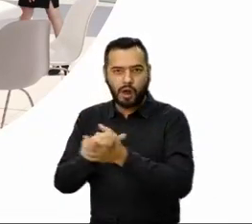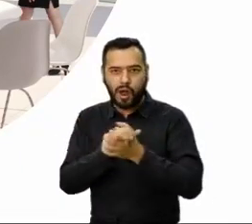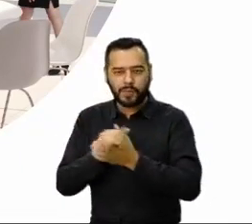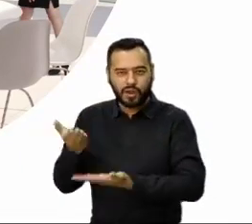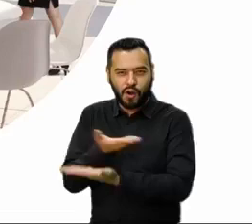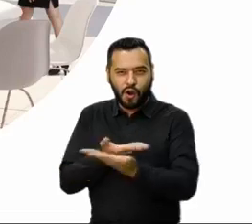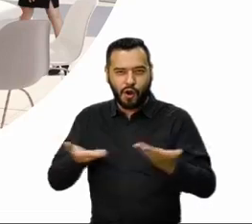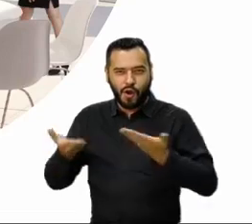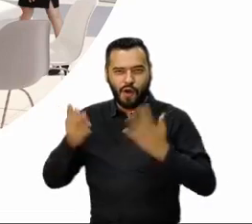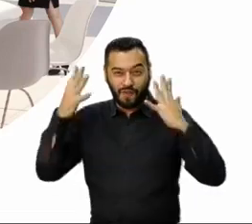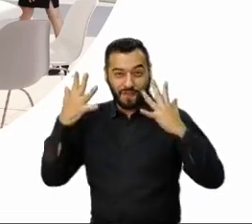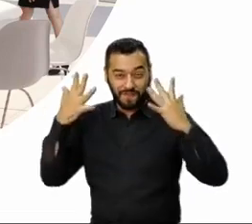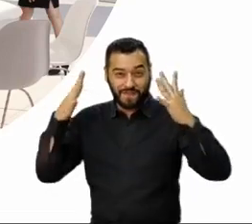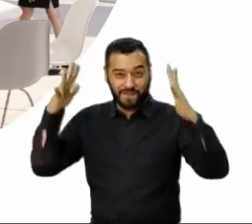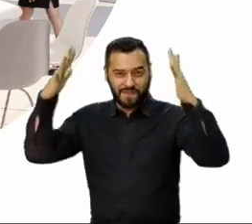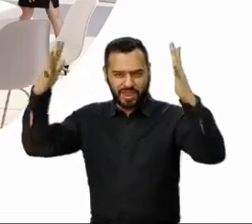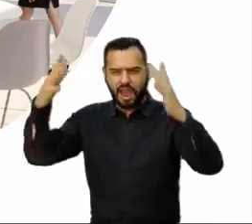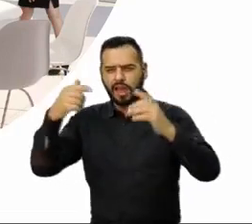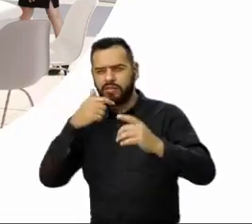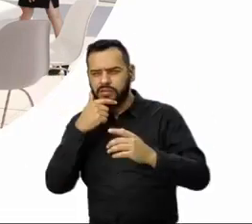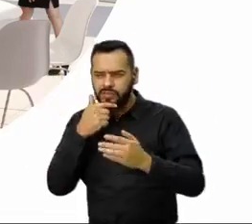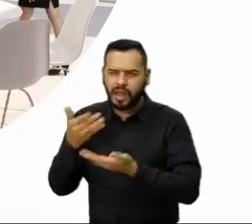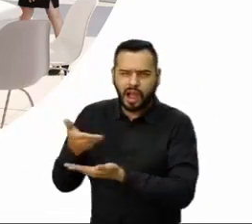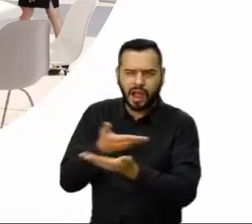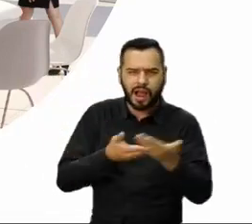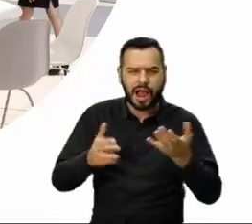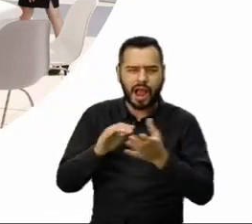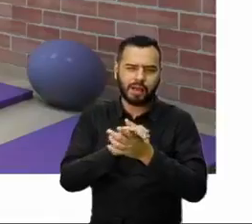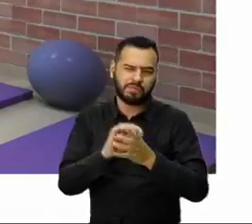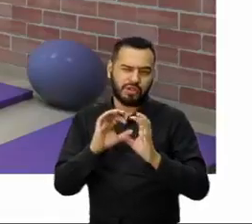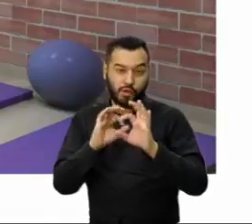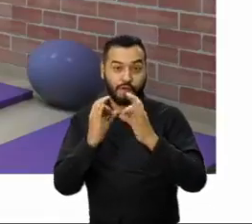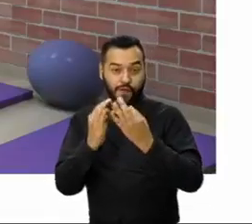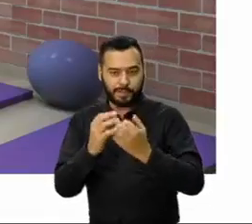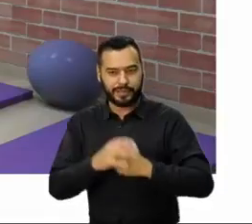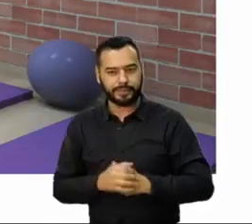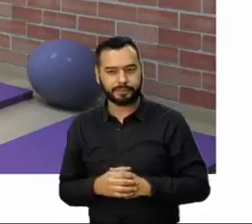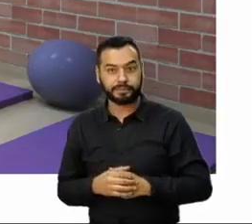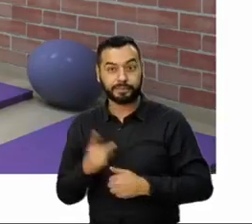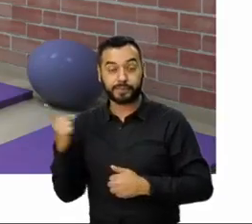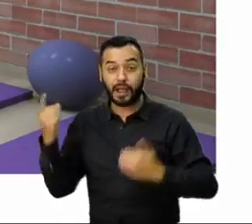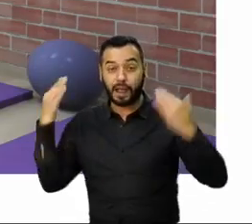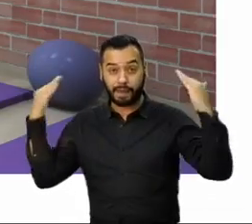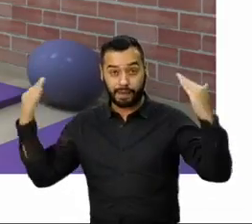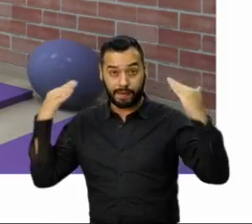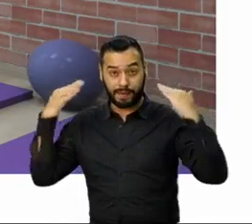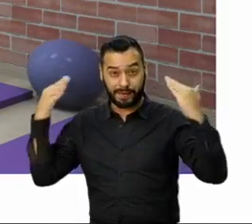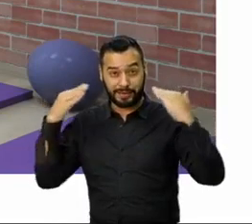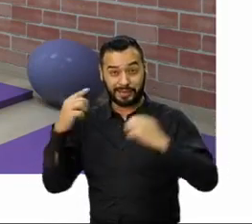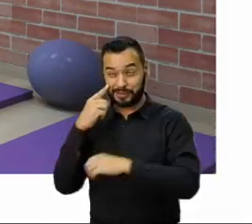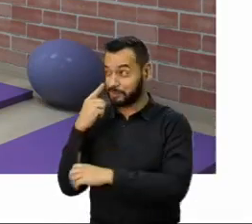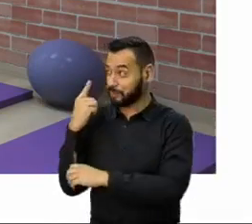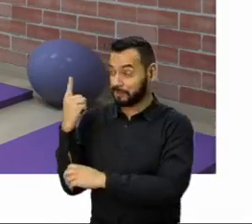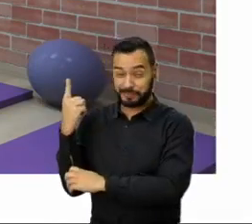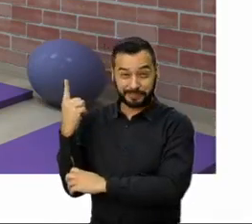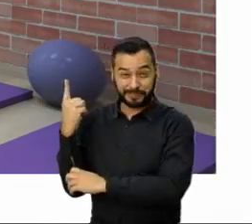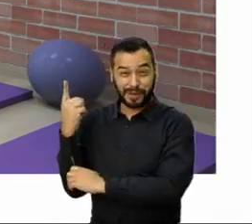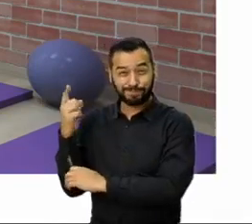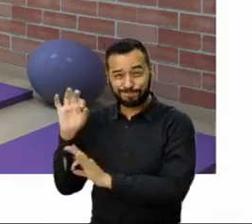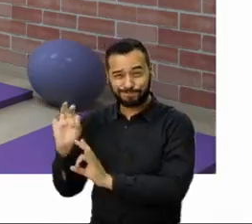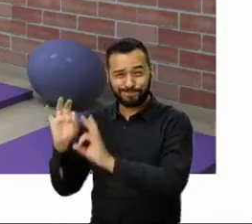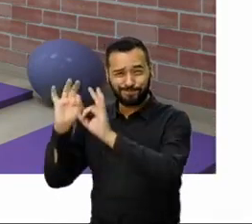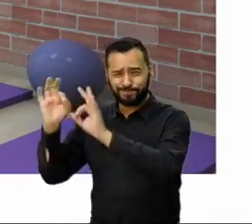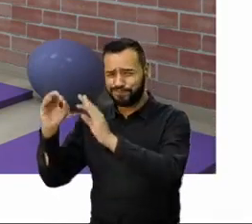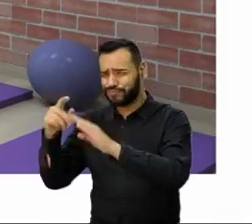que nos permita un espacio cómodo para hacer eventos sociales con amigos y familiares un gimnasio como lo podemos ver también dotado